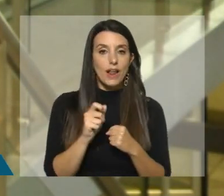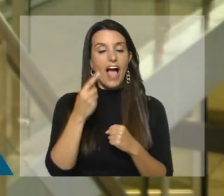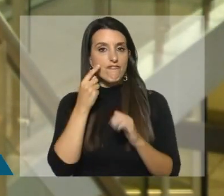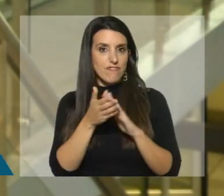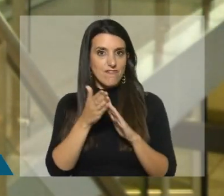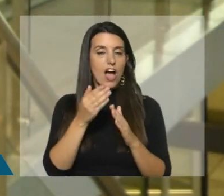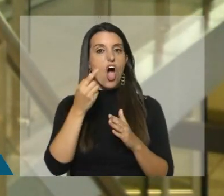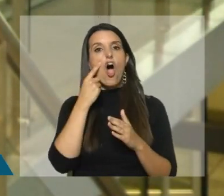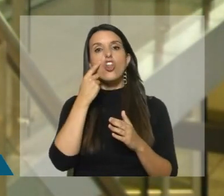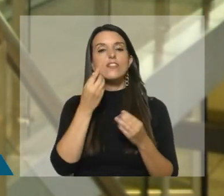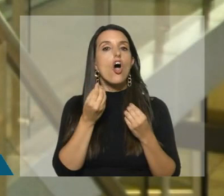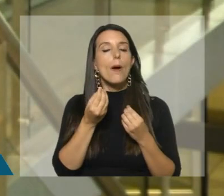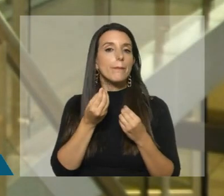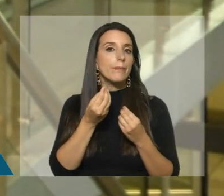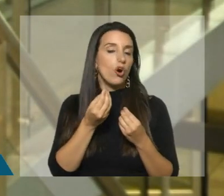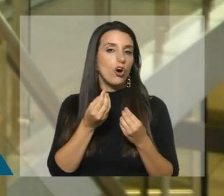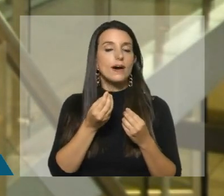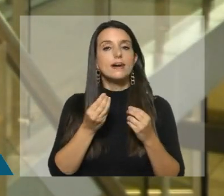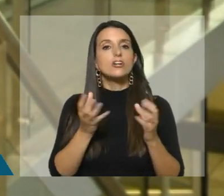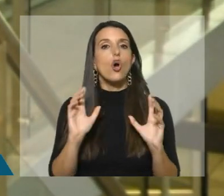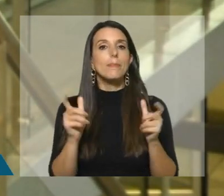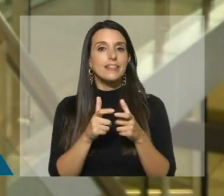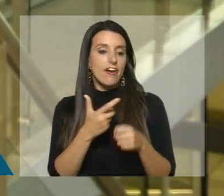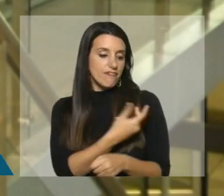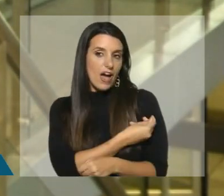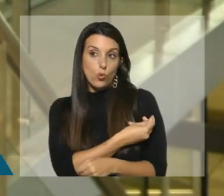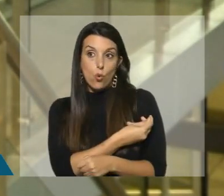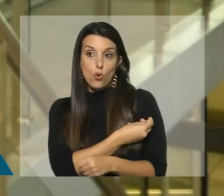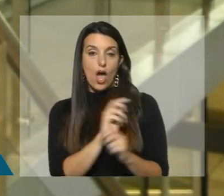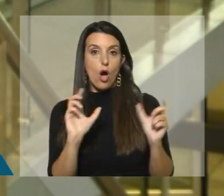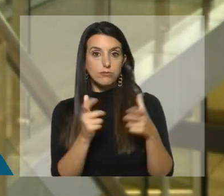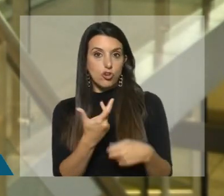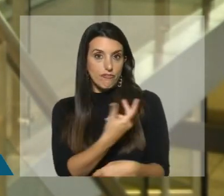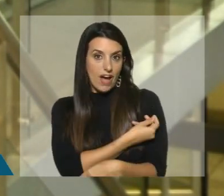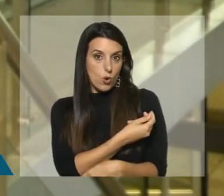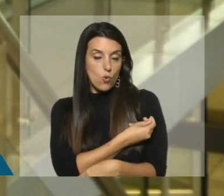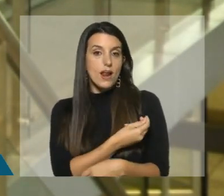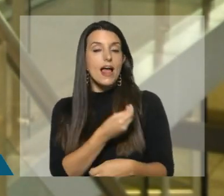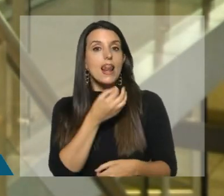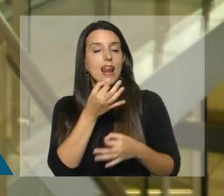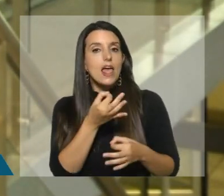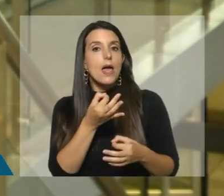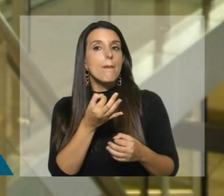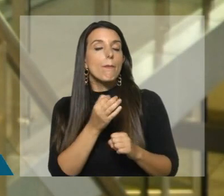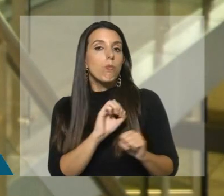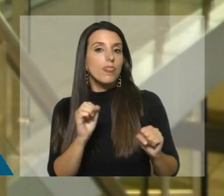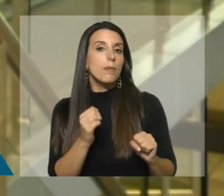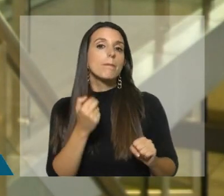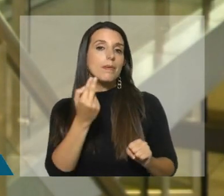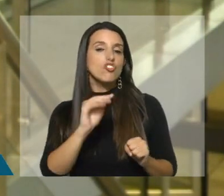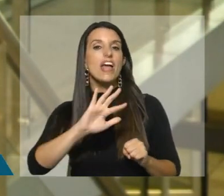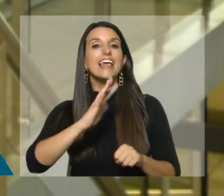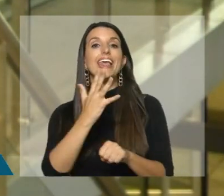conocerá la resolución del Comité de Vacunas, de la Comisión de Vacunas, dándole el aval para la quinta